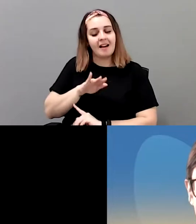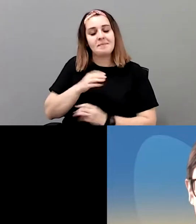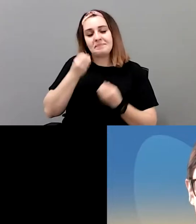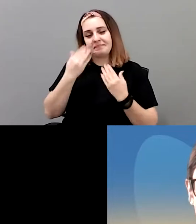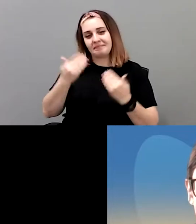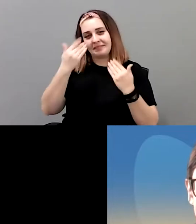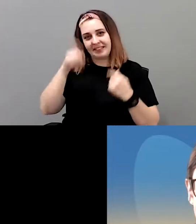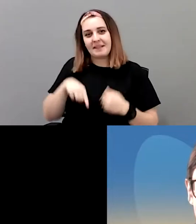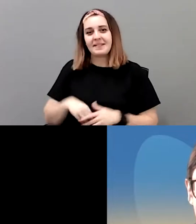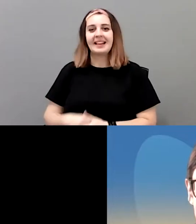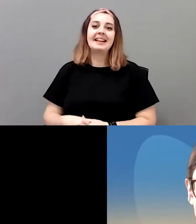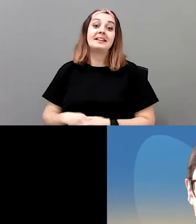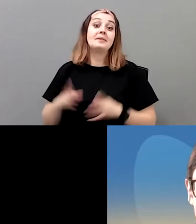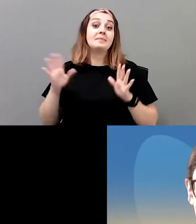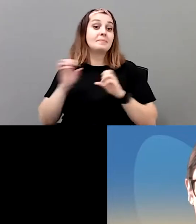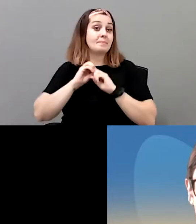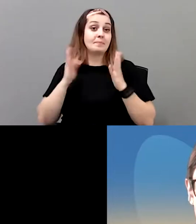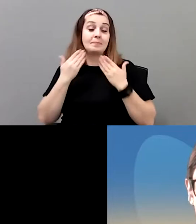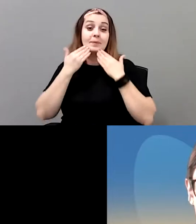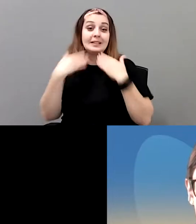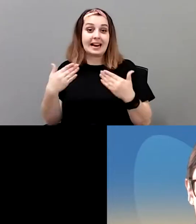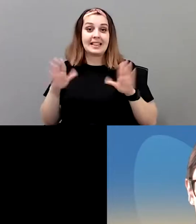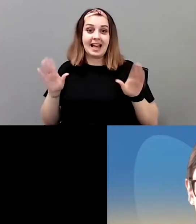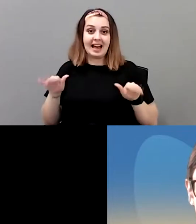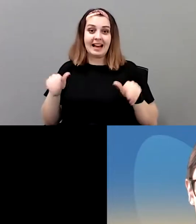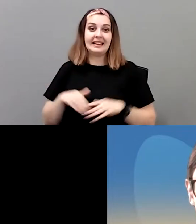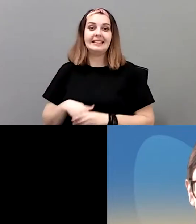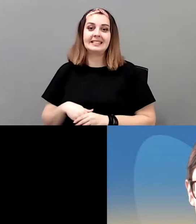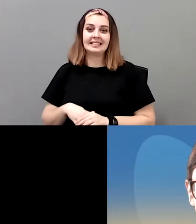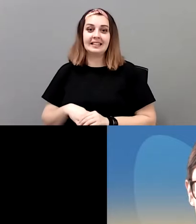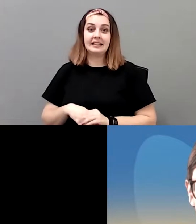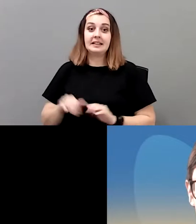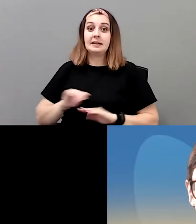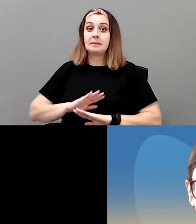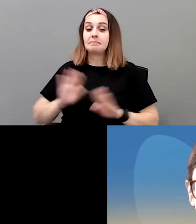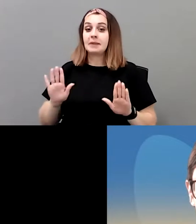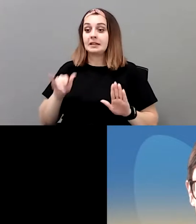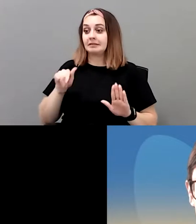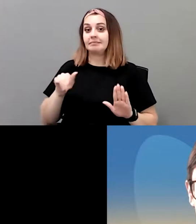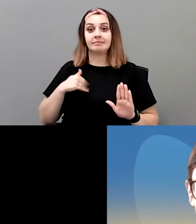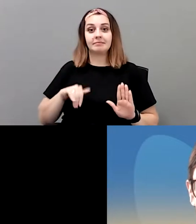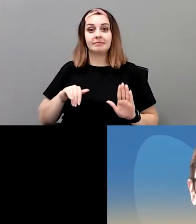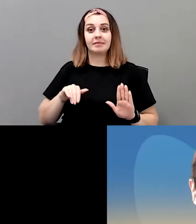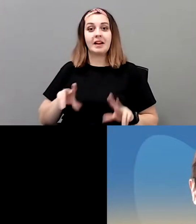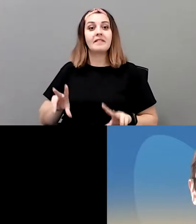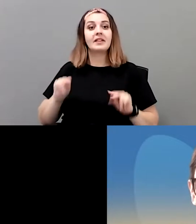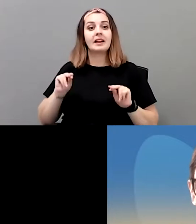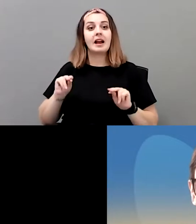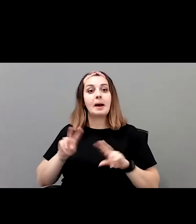consiguiendo. Así que nada, muchas gracias, Ángeles. Y nada, bueno, con esto damos por finalizada